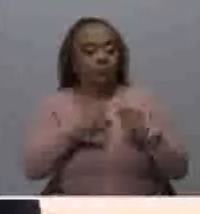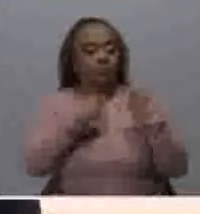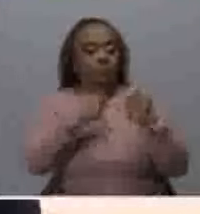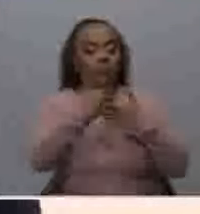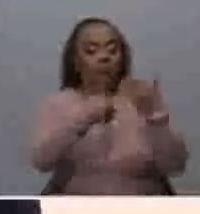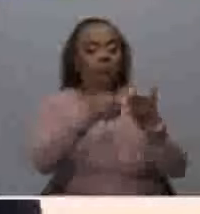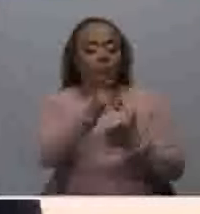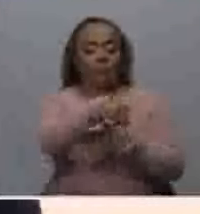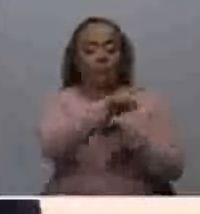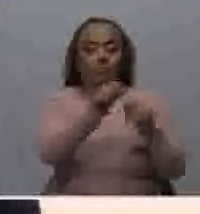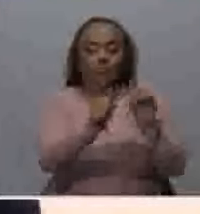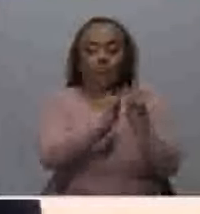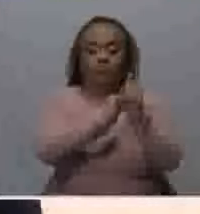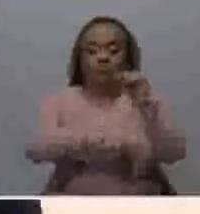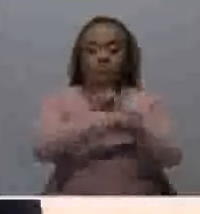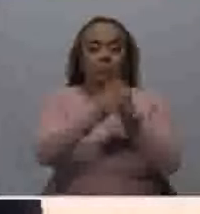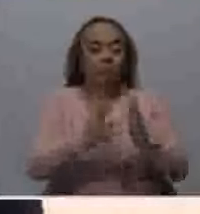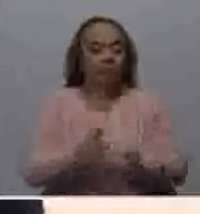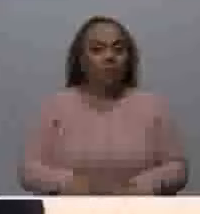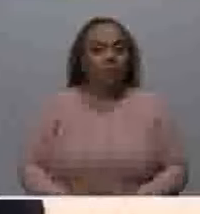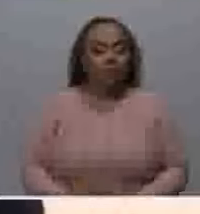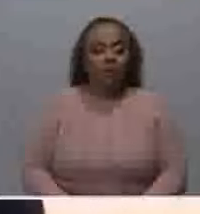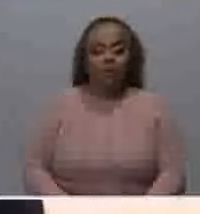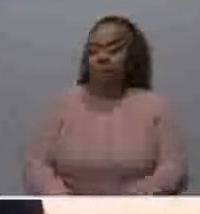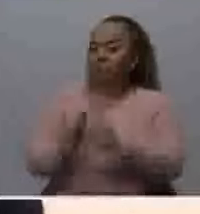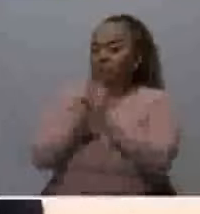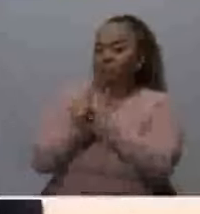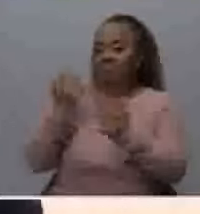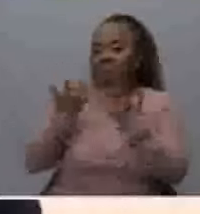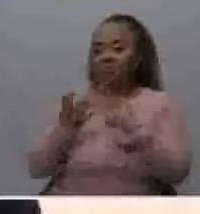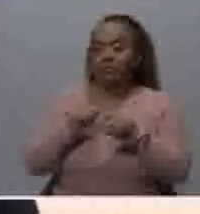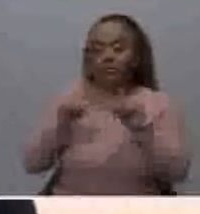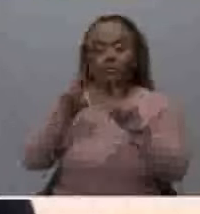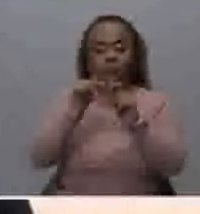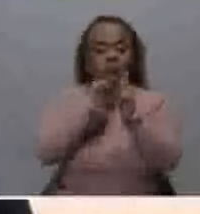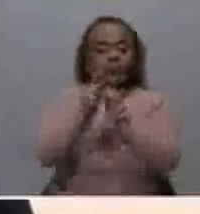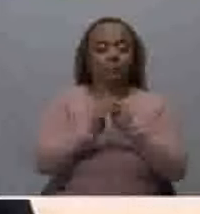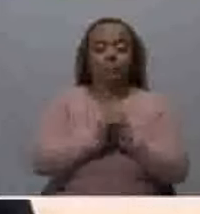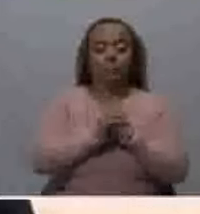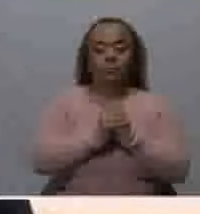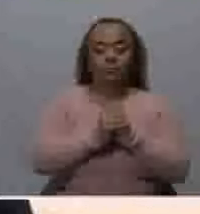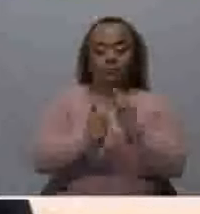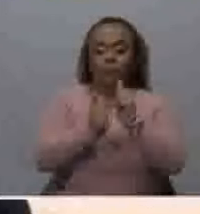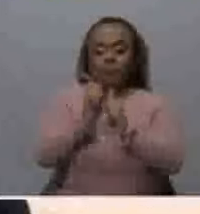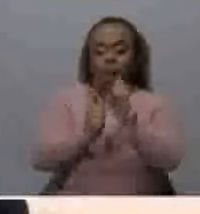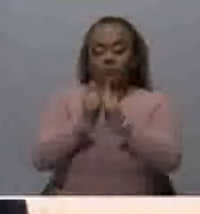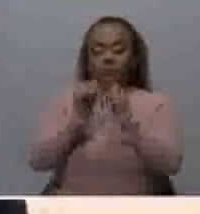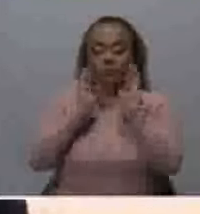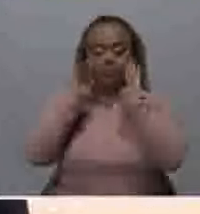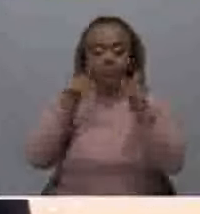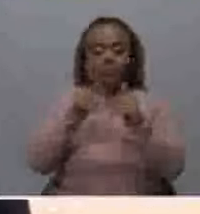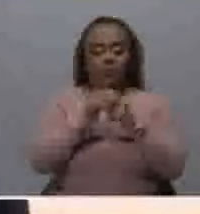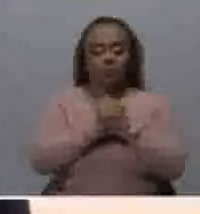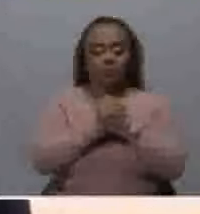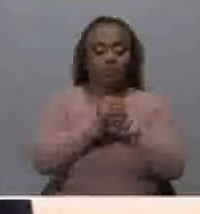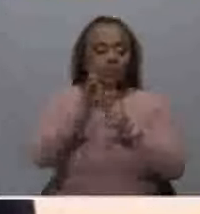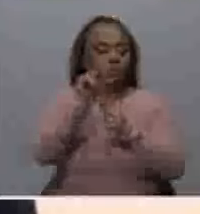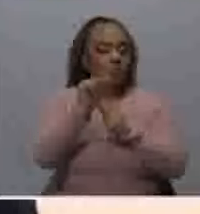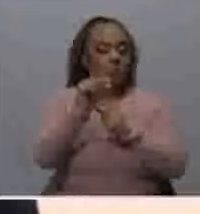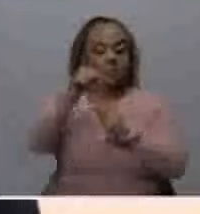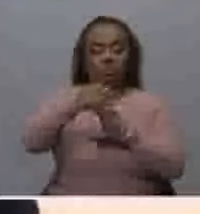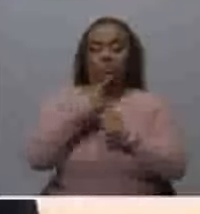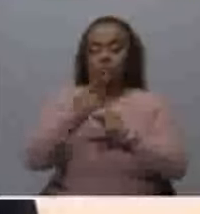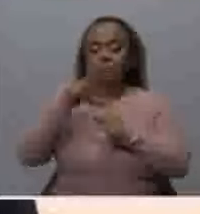rodaje a estos futbolistas. A competir, tal vez, pero no a clasificar. La mayoría ha enfocado ese discurso. No, Claudio Vivas hoy